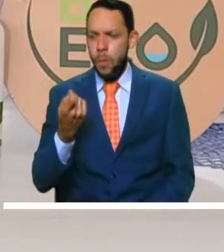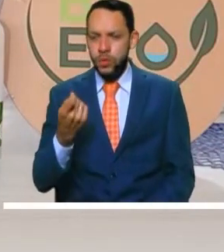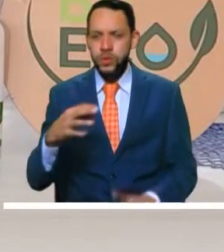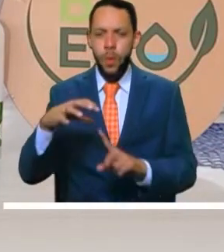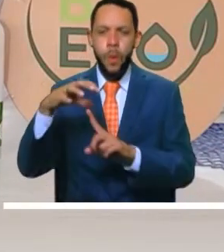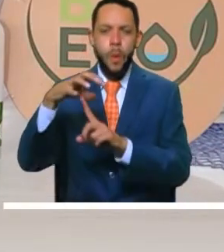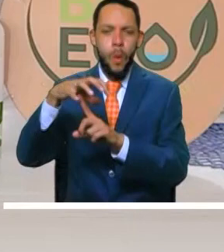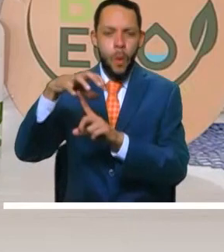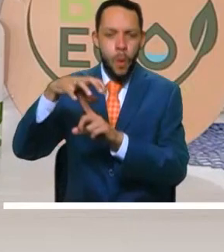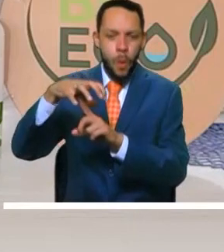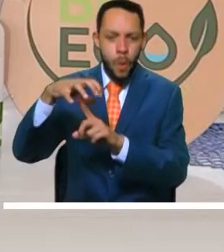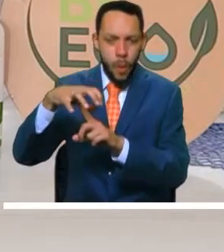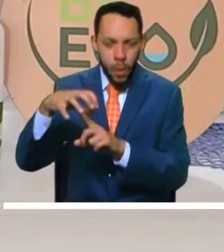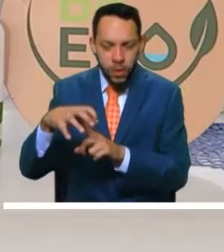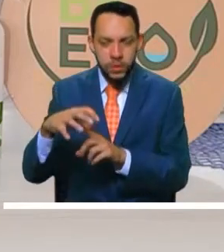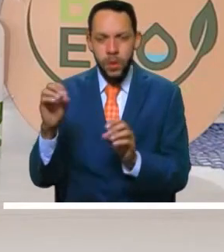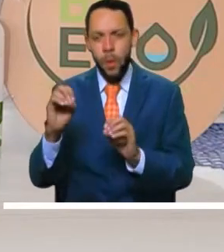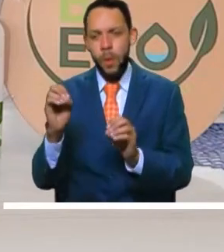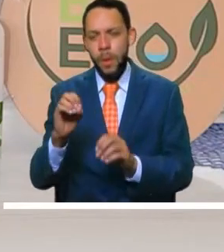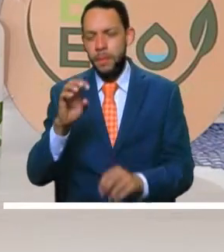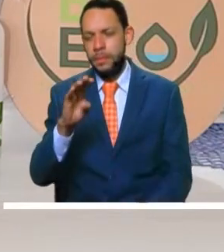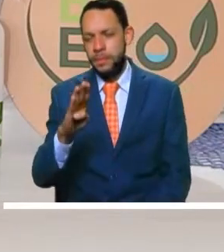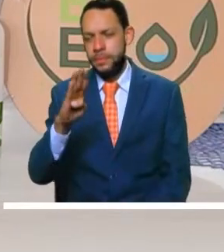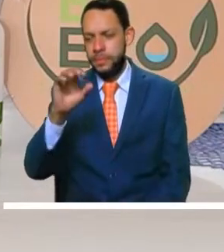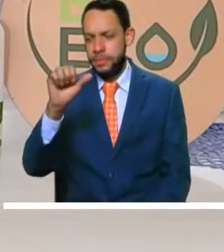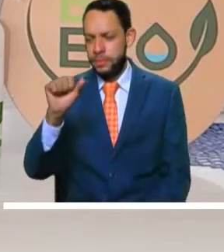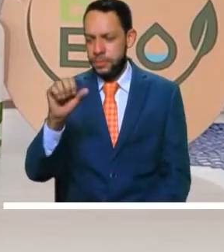cultivados orgánicamente con aguas muy limpias y demás,